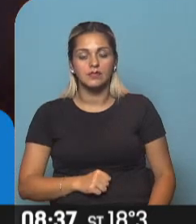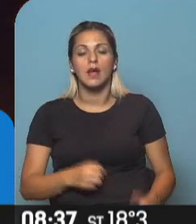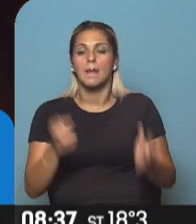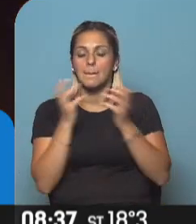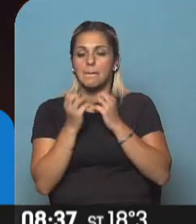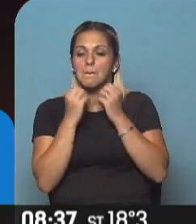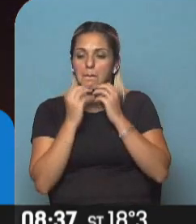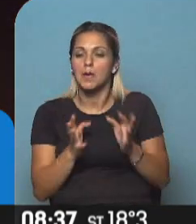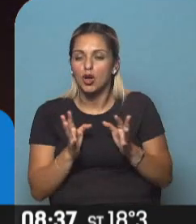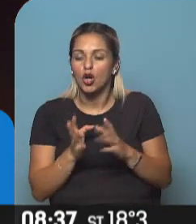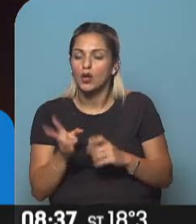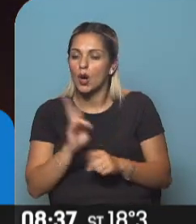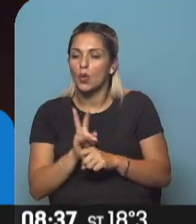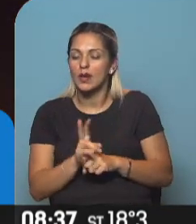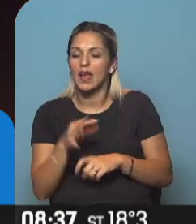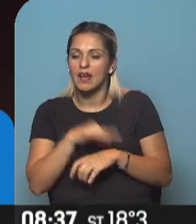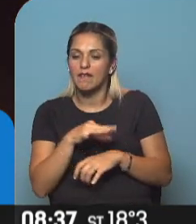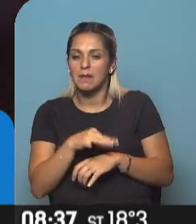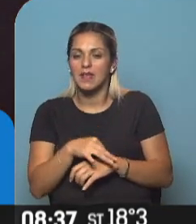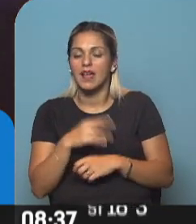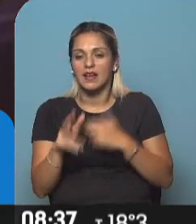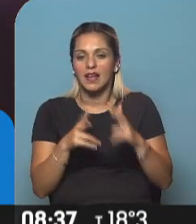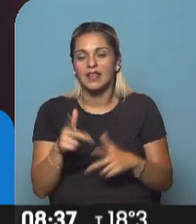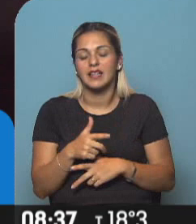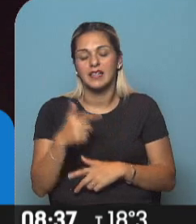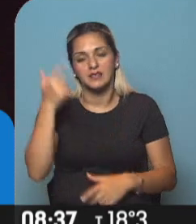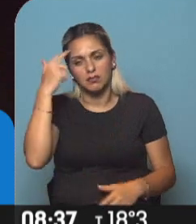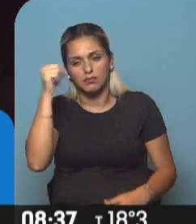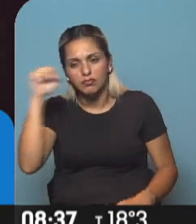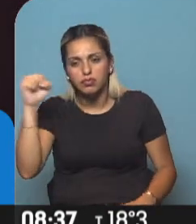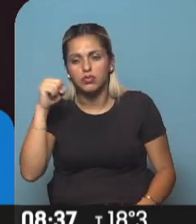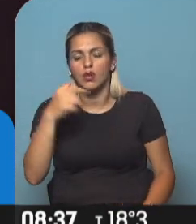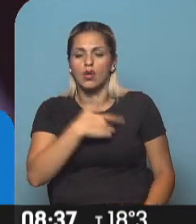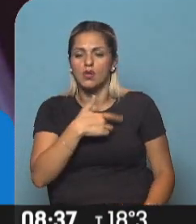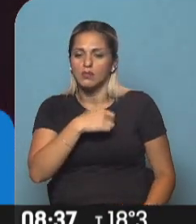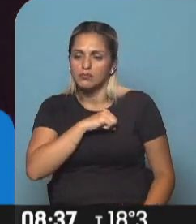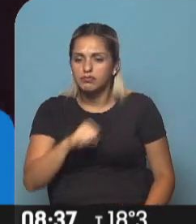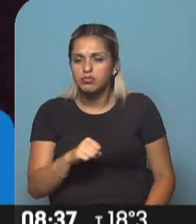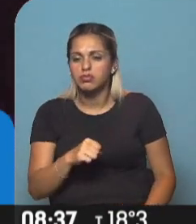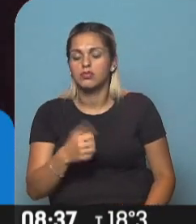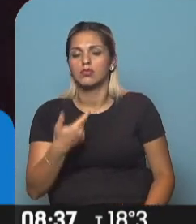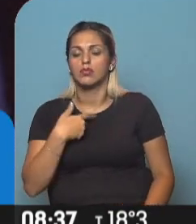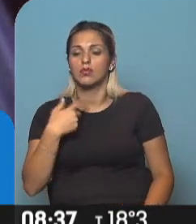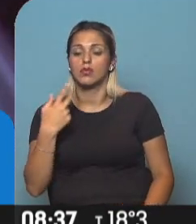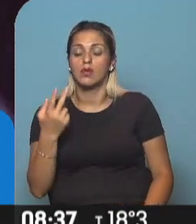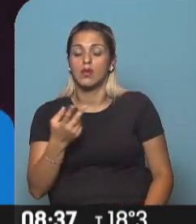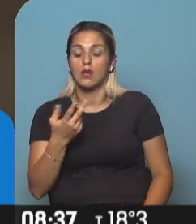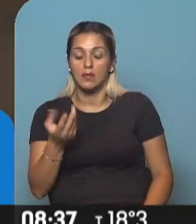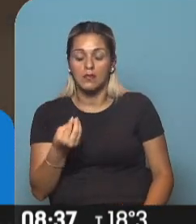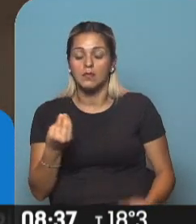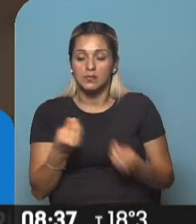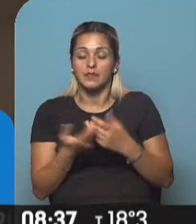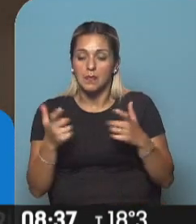mejoría digamos una prevención de todas estas enfermedades que existe se siente selva vascular infarto cuya mortalidad hoy en día es importantísima no